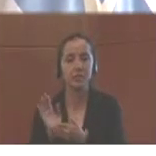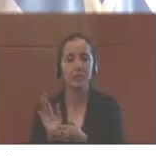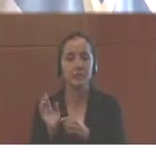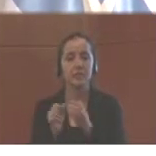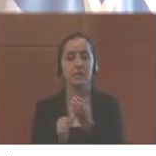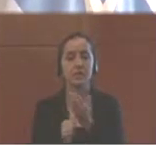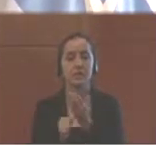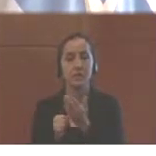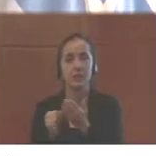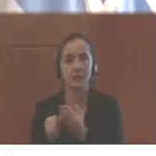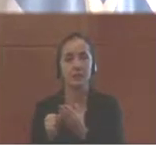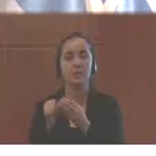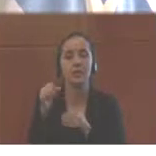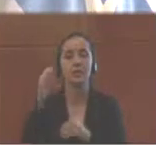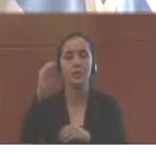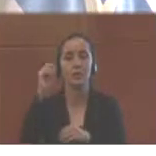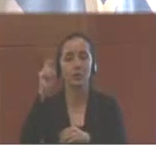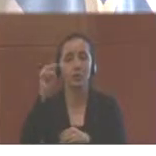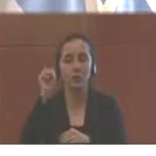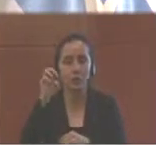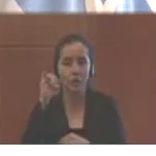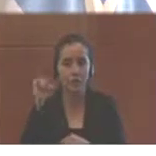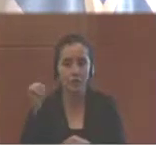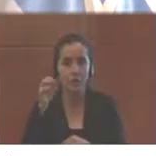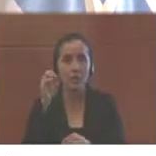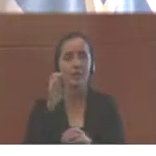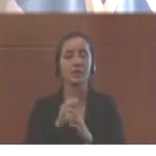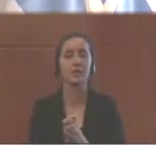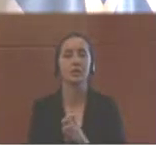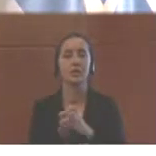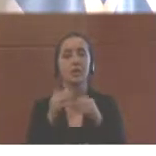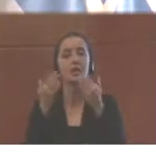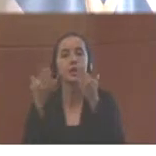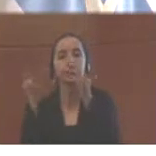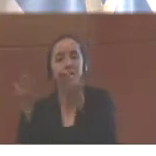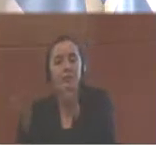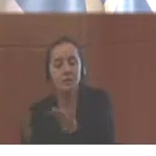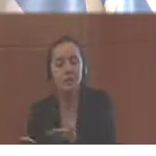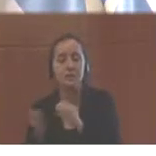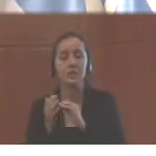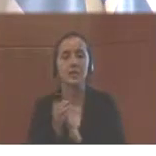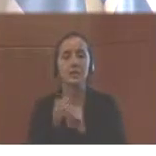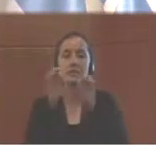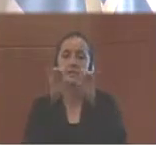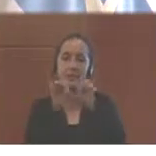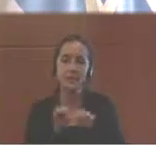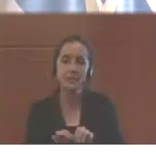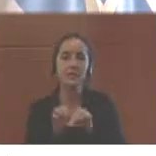Señora Ministra María del Pilar Cornejo,